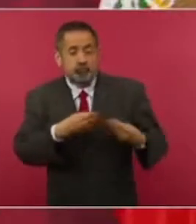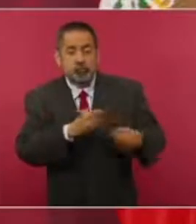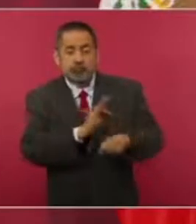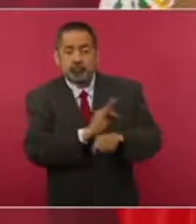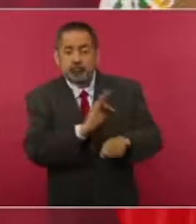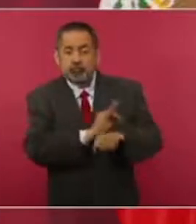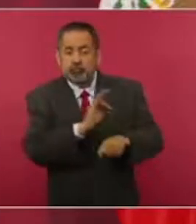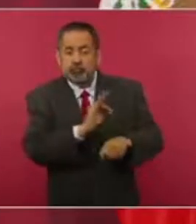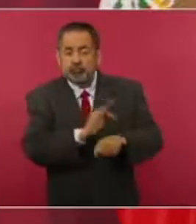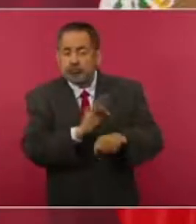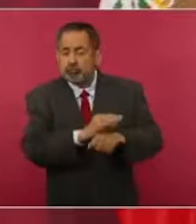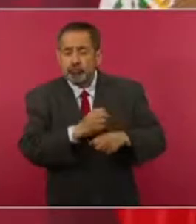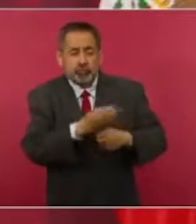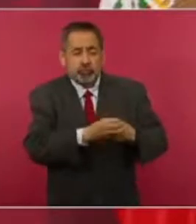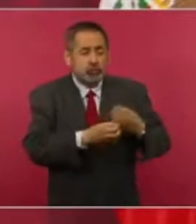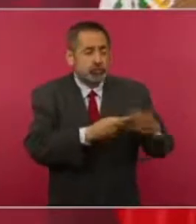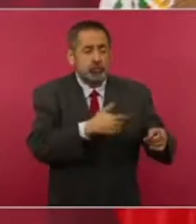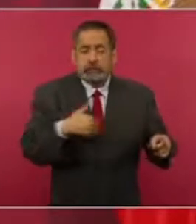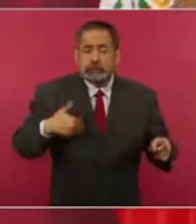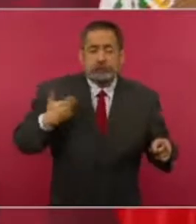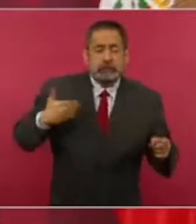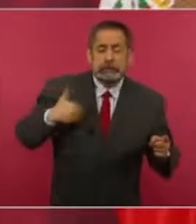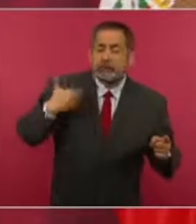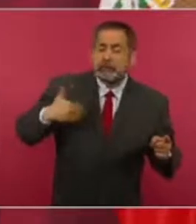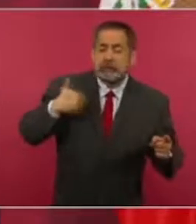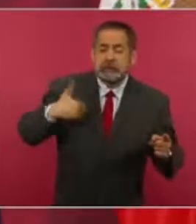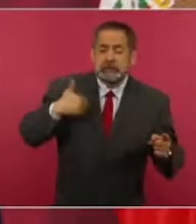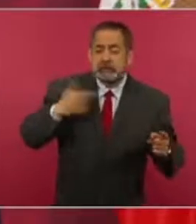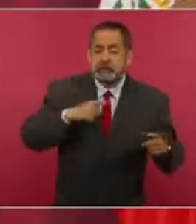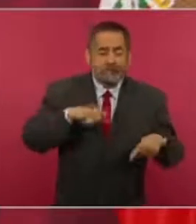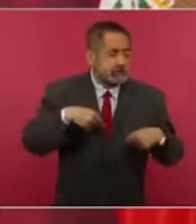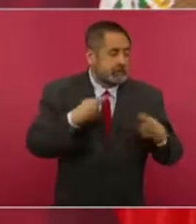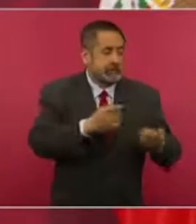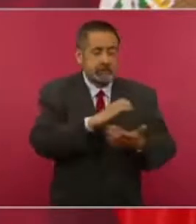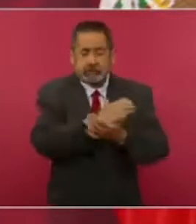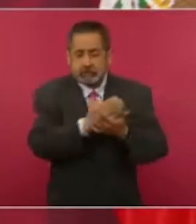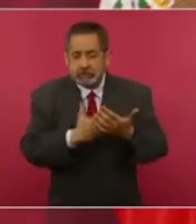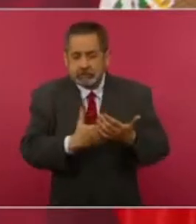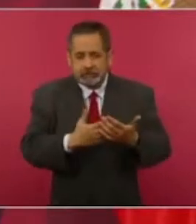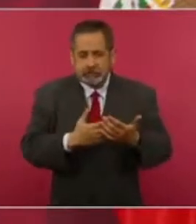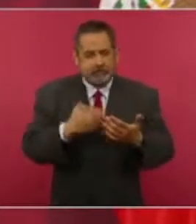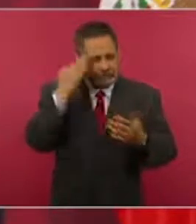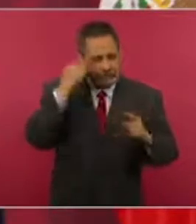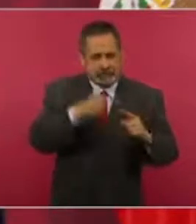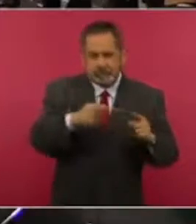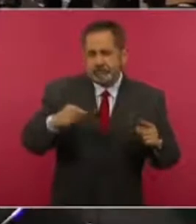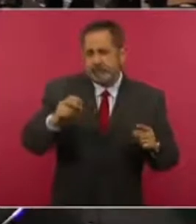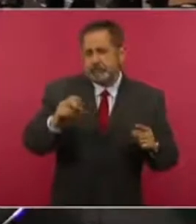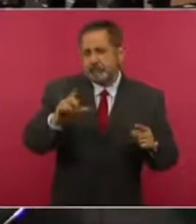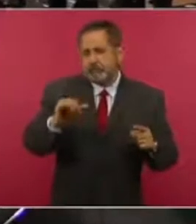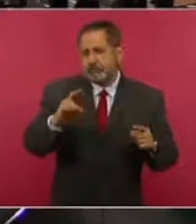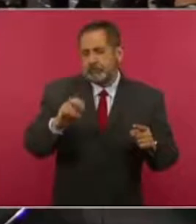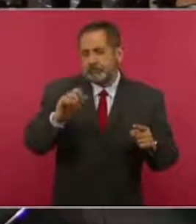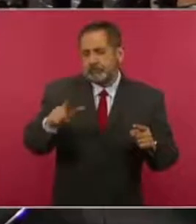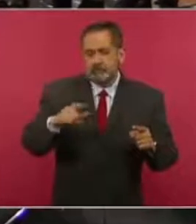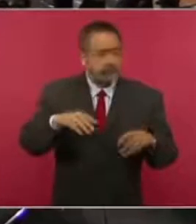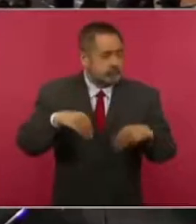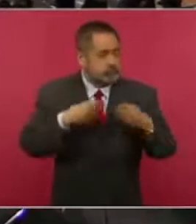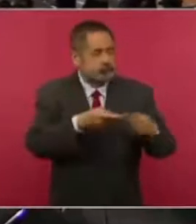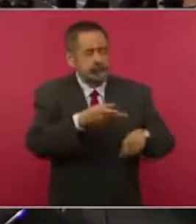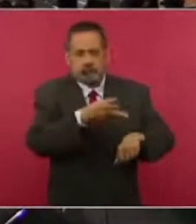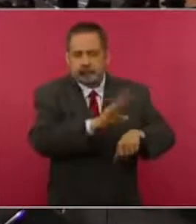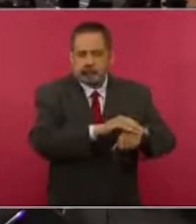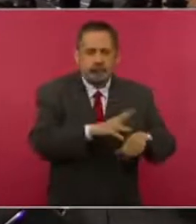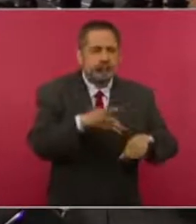del periodo neoliberal, con contratos, con subsidios.